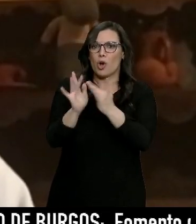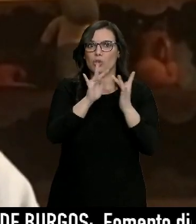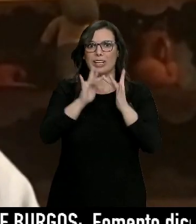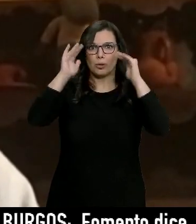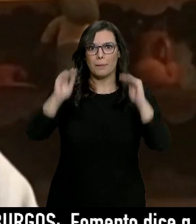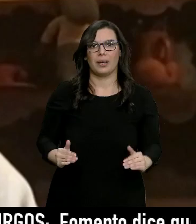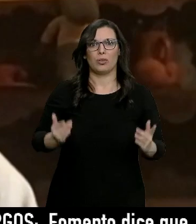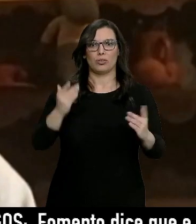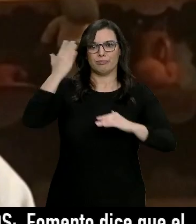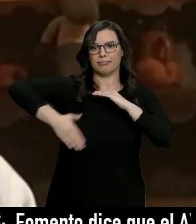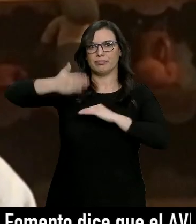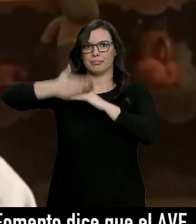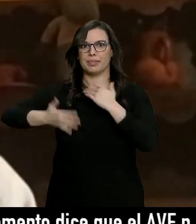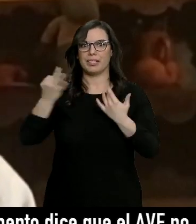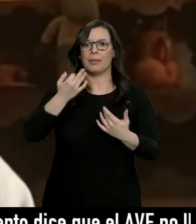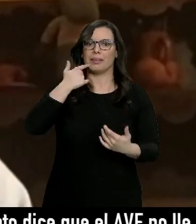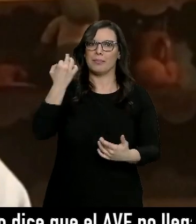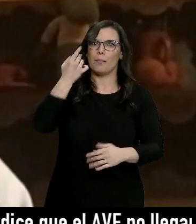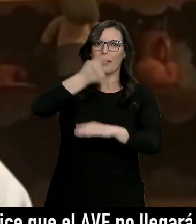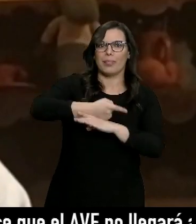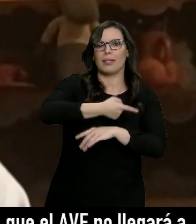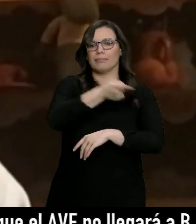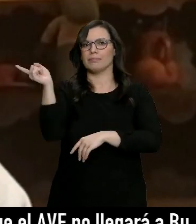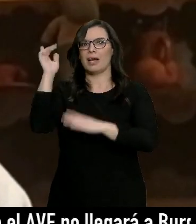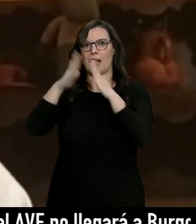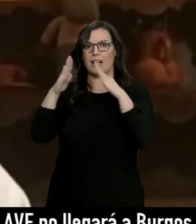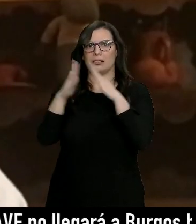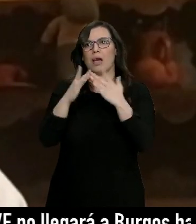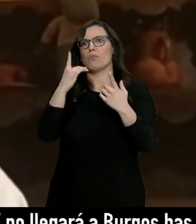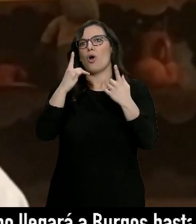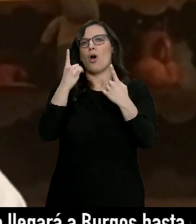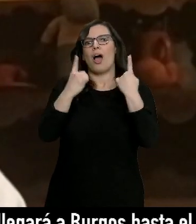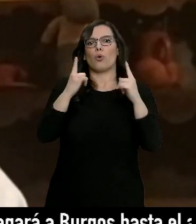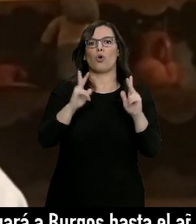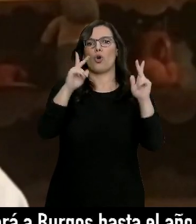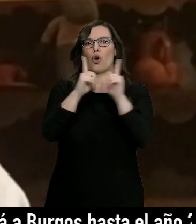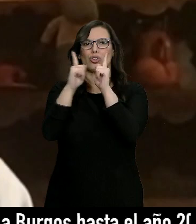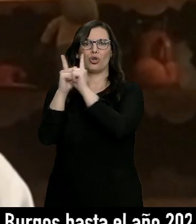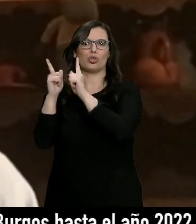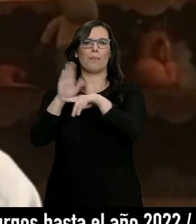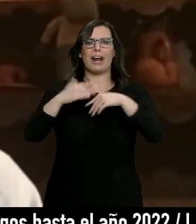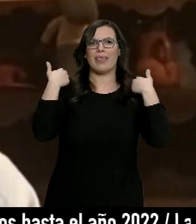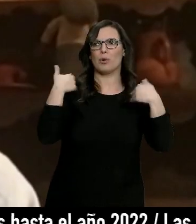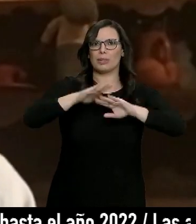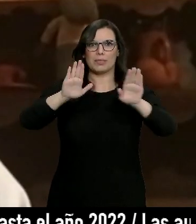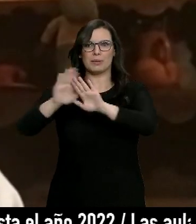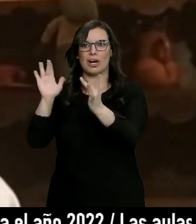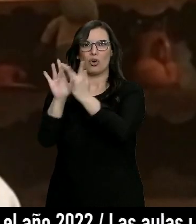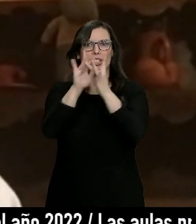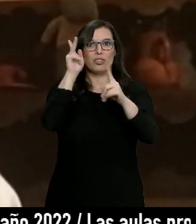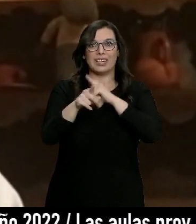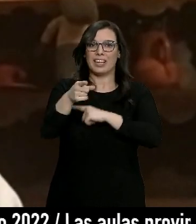para eso tenemos que poder decir a la gente que tiene que estar en casa, salvo aquellas horas que puedan hacer ejercicio al aire libre y evitar el contacto. Y eso